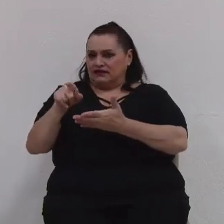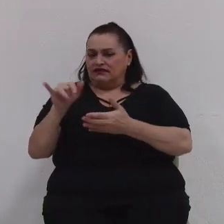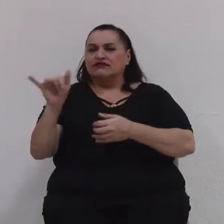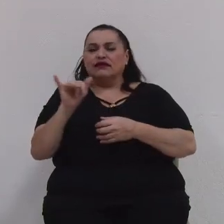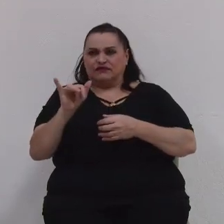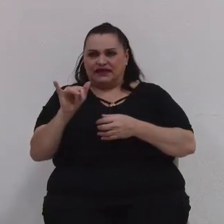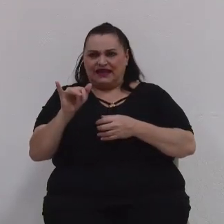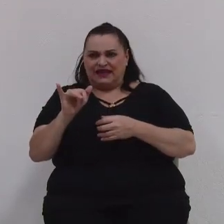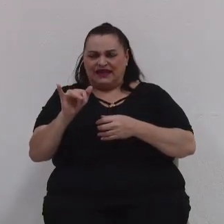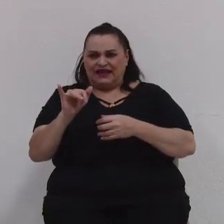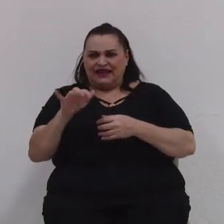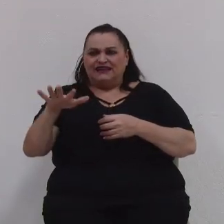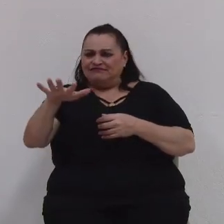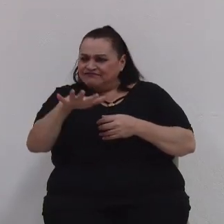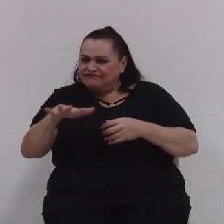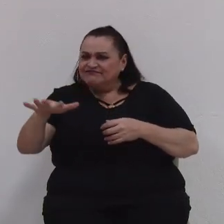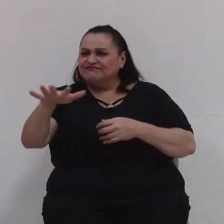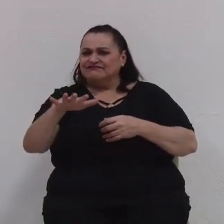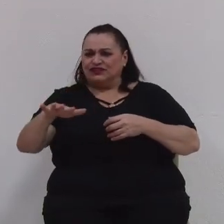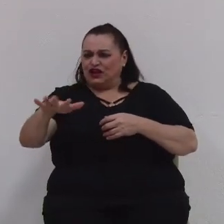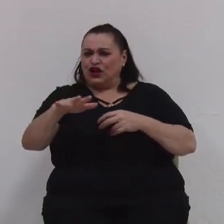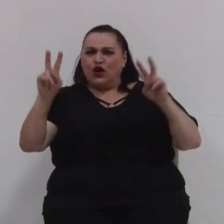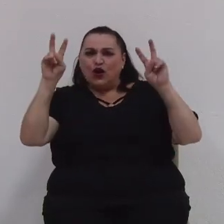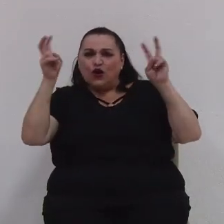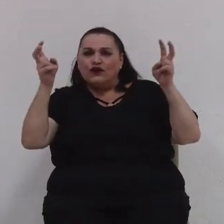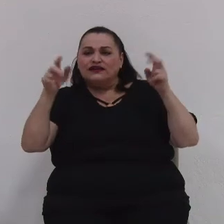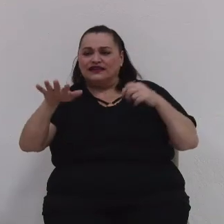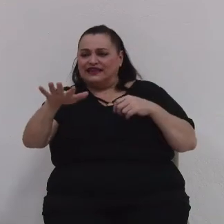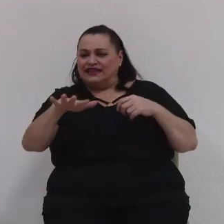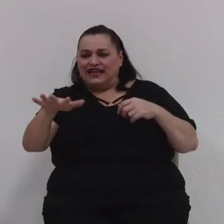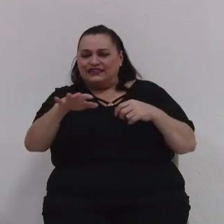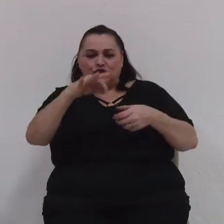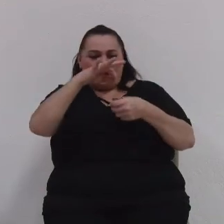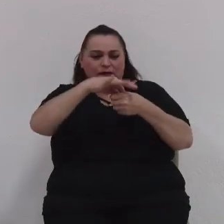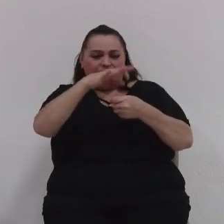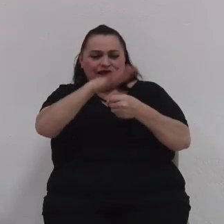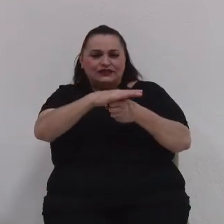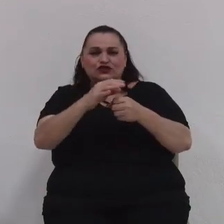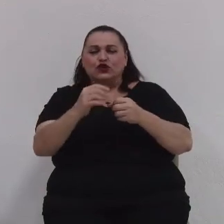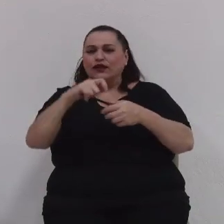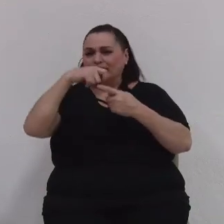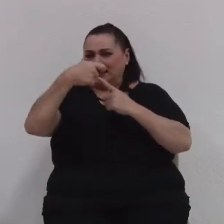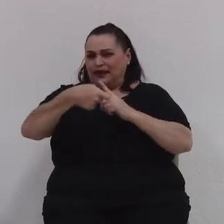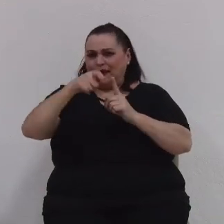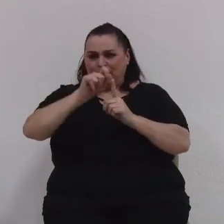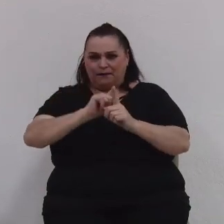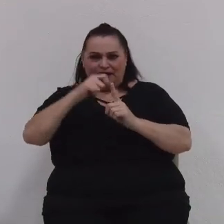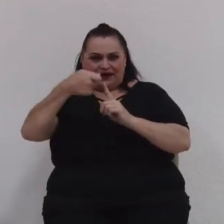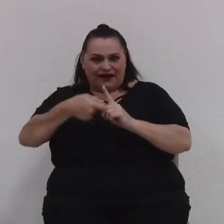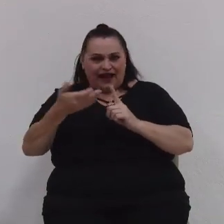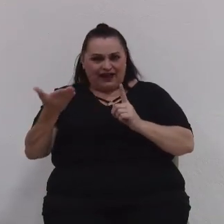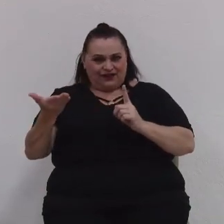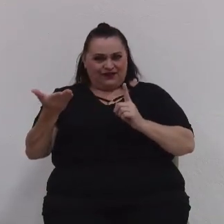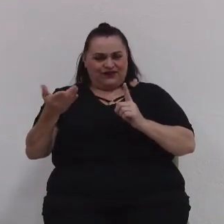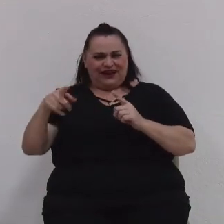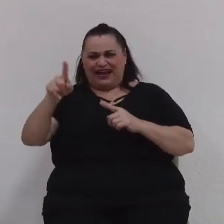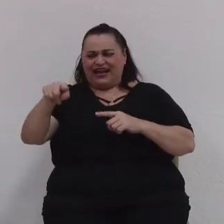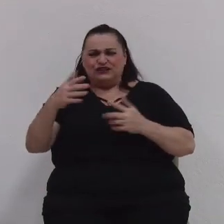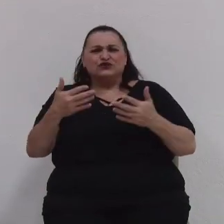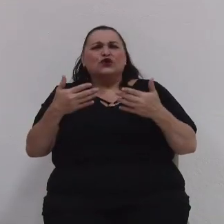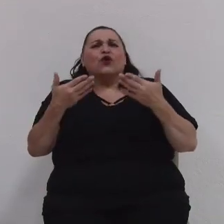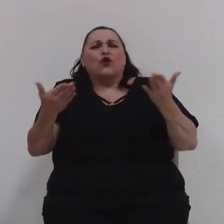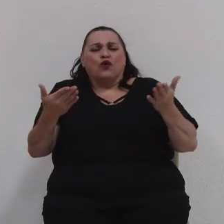En medio de ese contexto de plantación de banano, o sea, ¿de qué iban a vivir